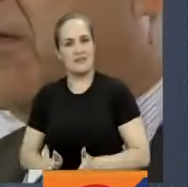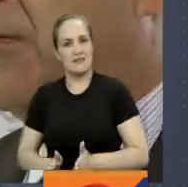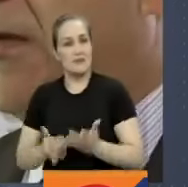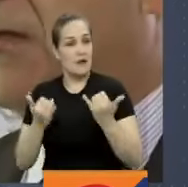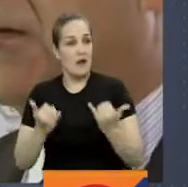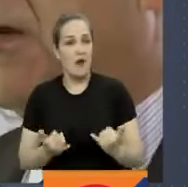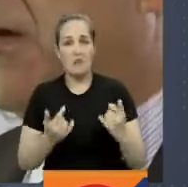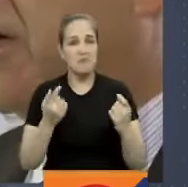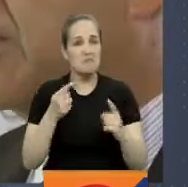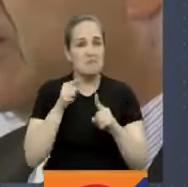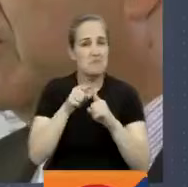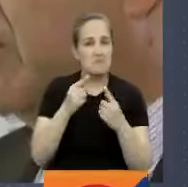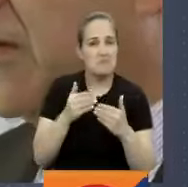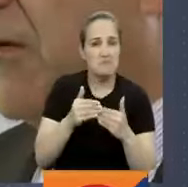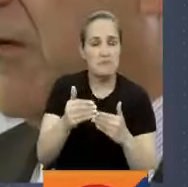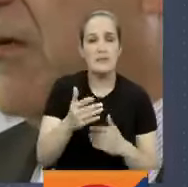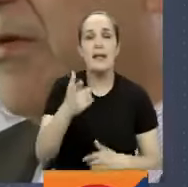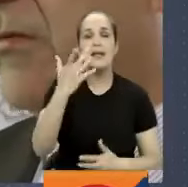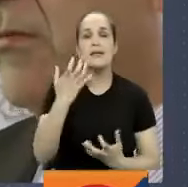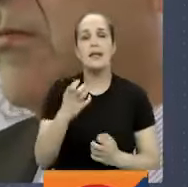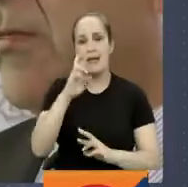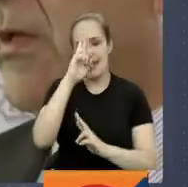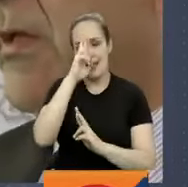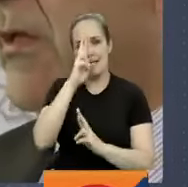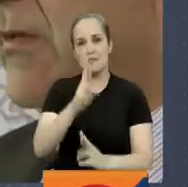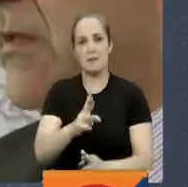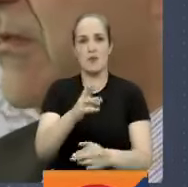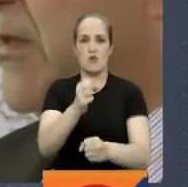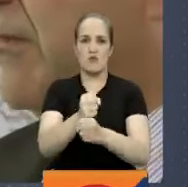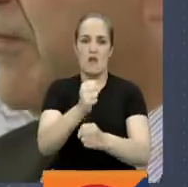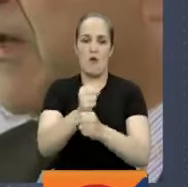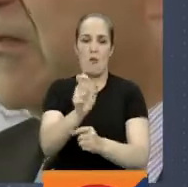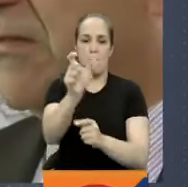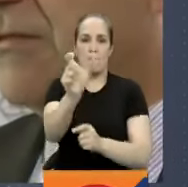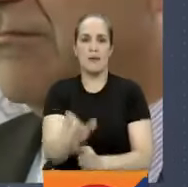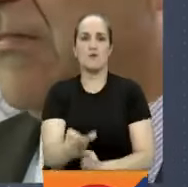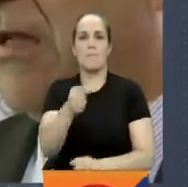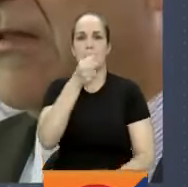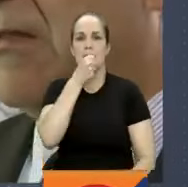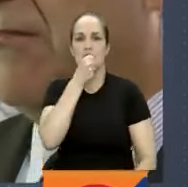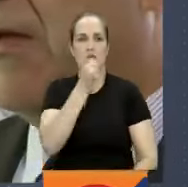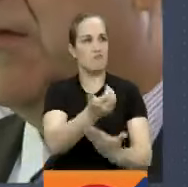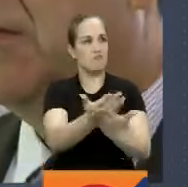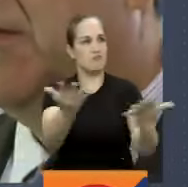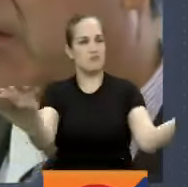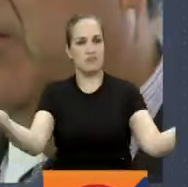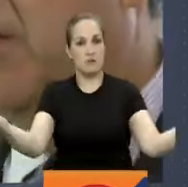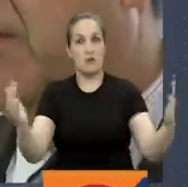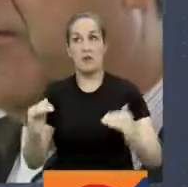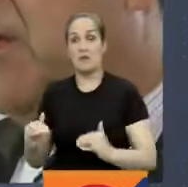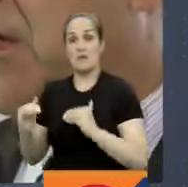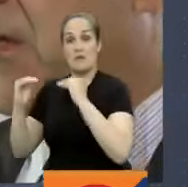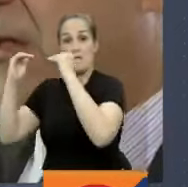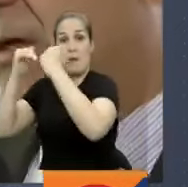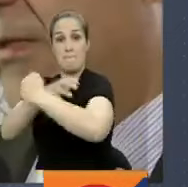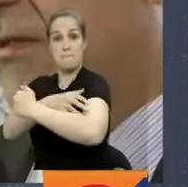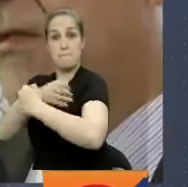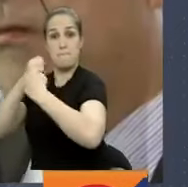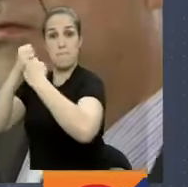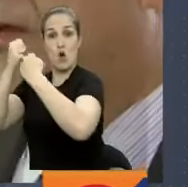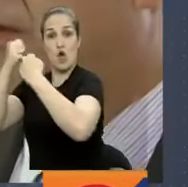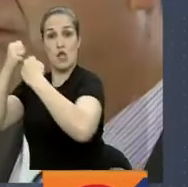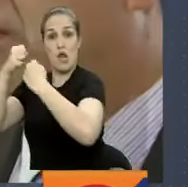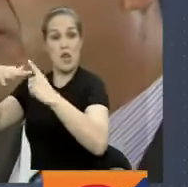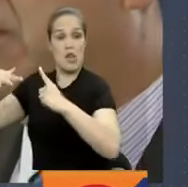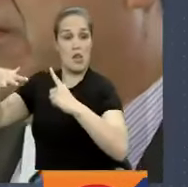que lo principal es que haya respeto por el trabajo del periodismo, desde las altas esferas del poder y también